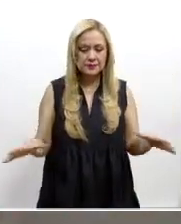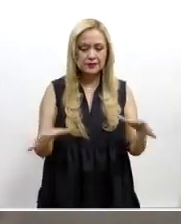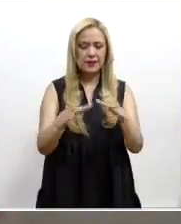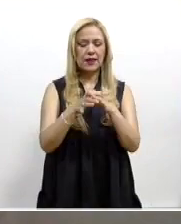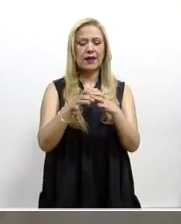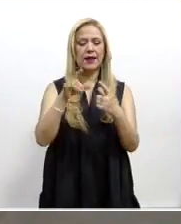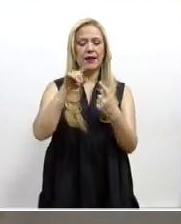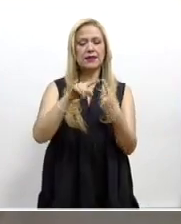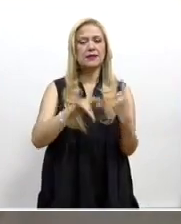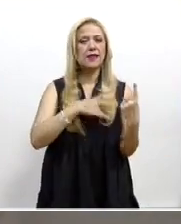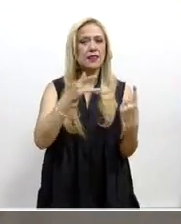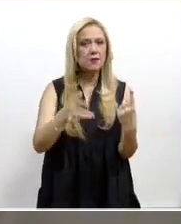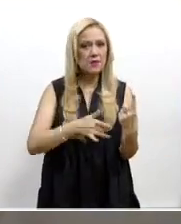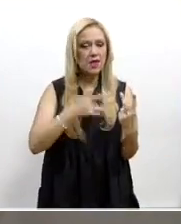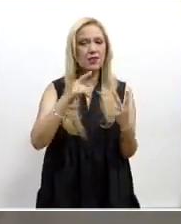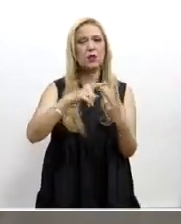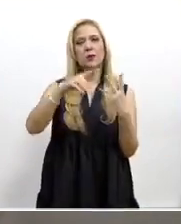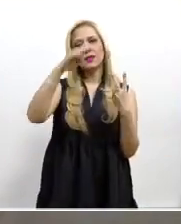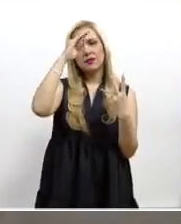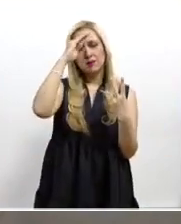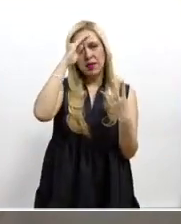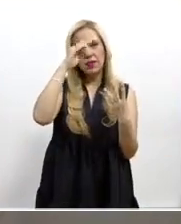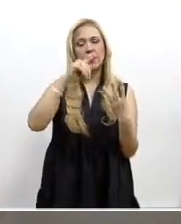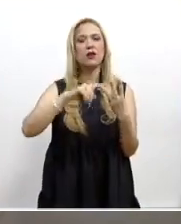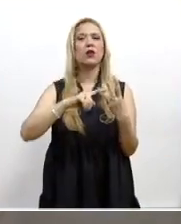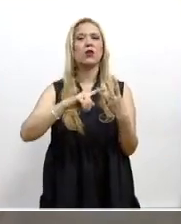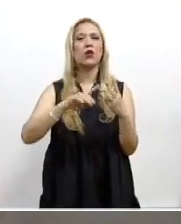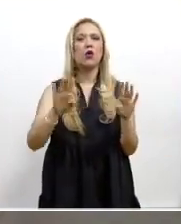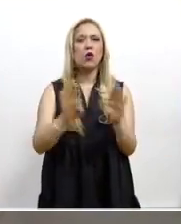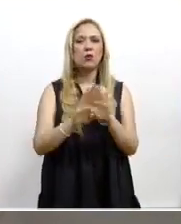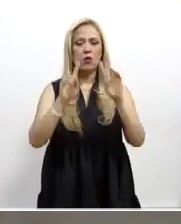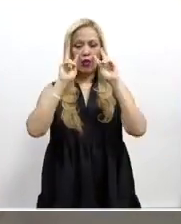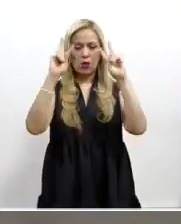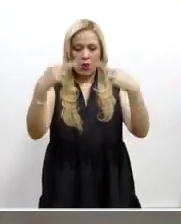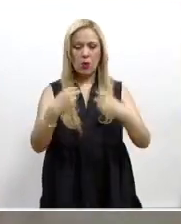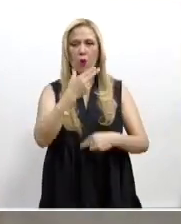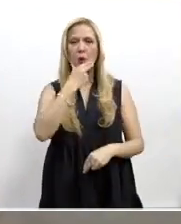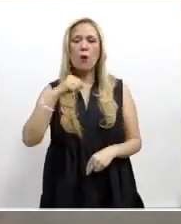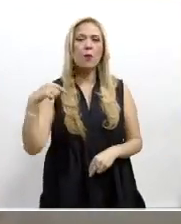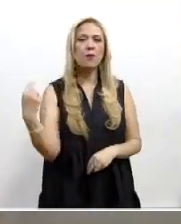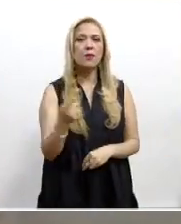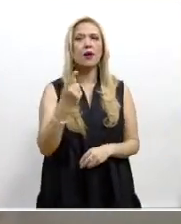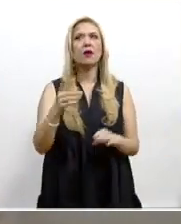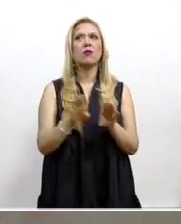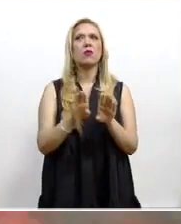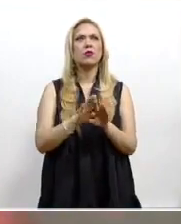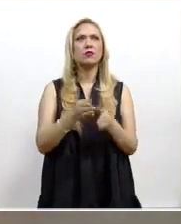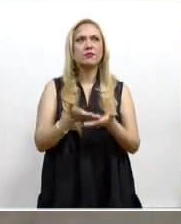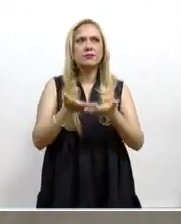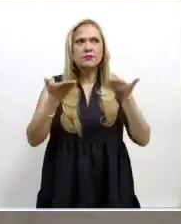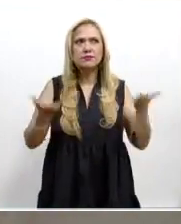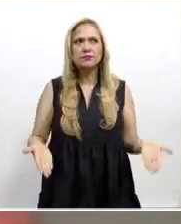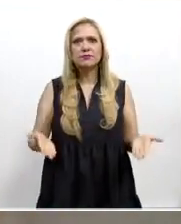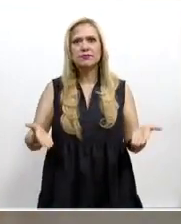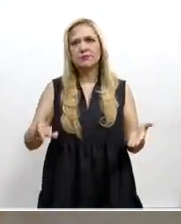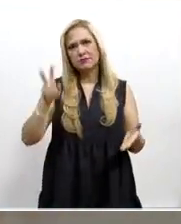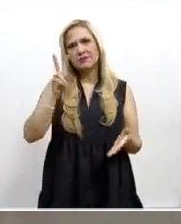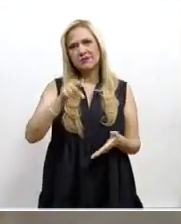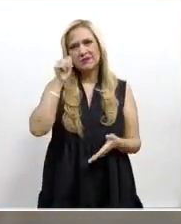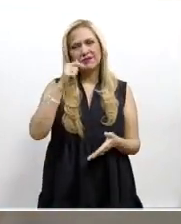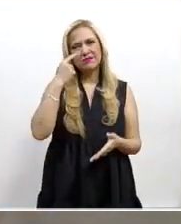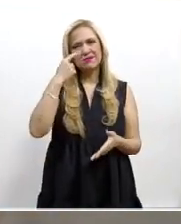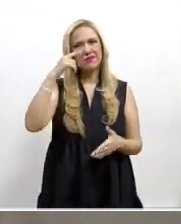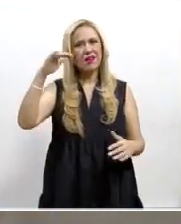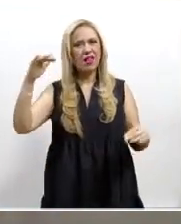y un sentimiento en cuanto a la conciencia que tomamos los hombres de que la situación que caracteriza la desigualdad